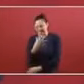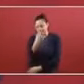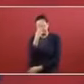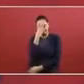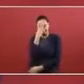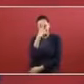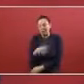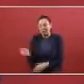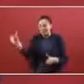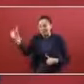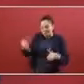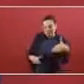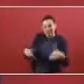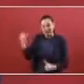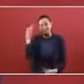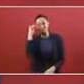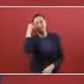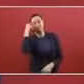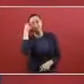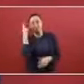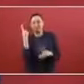enojen,